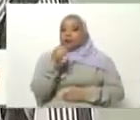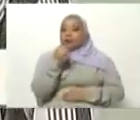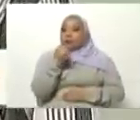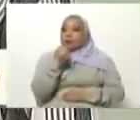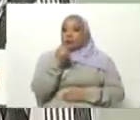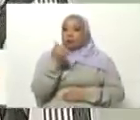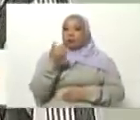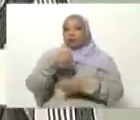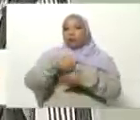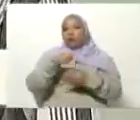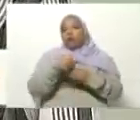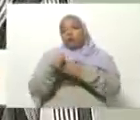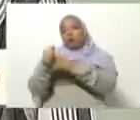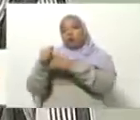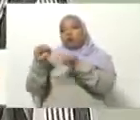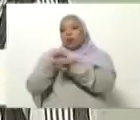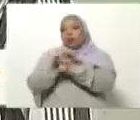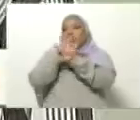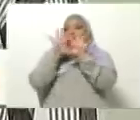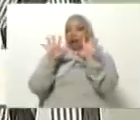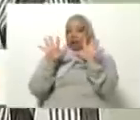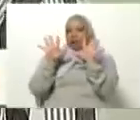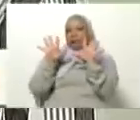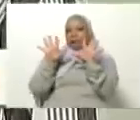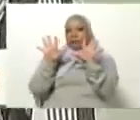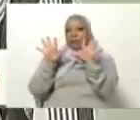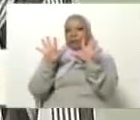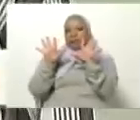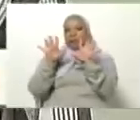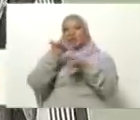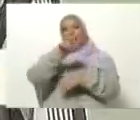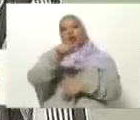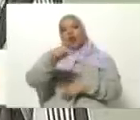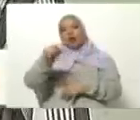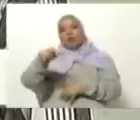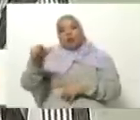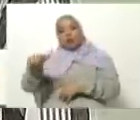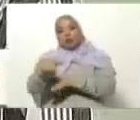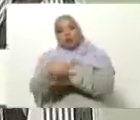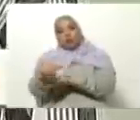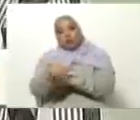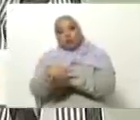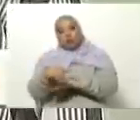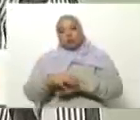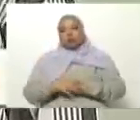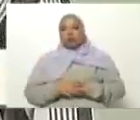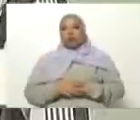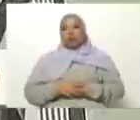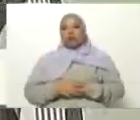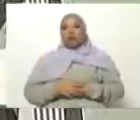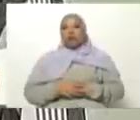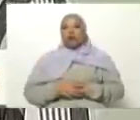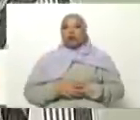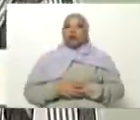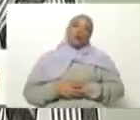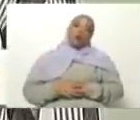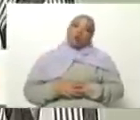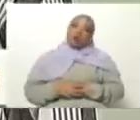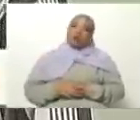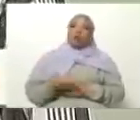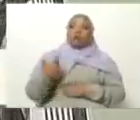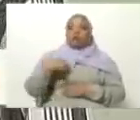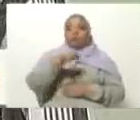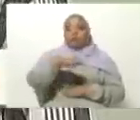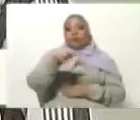insinuó, bueno, no insinuó, claramente dijo que los actores sentados en esa mesa habían recibido incentivos para estar